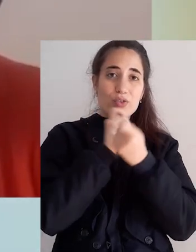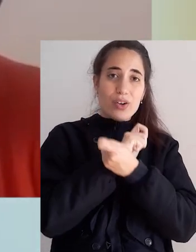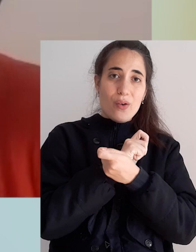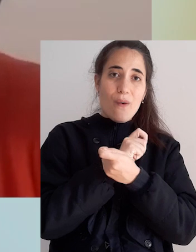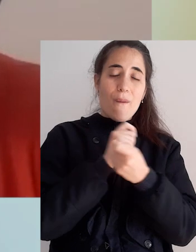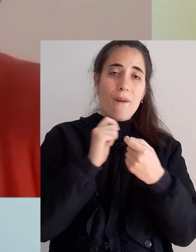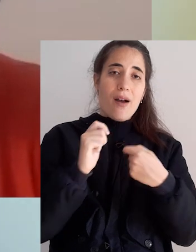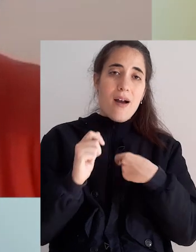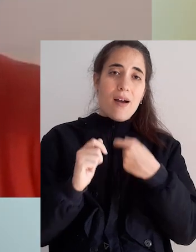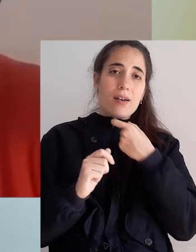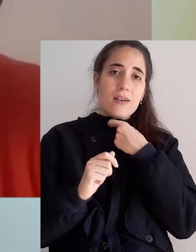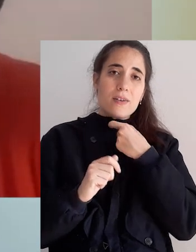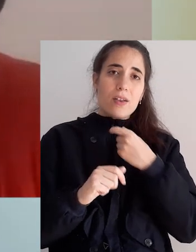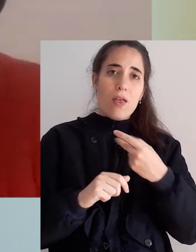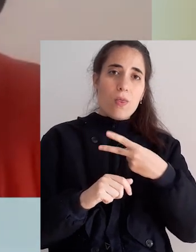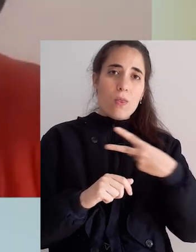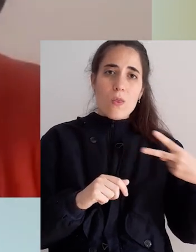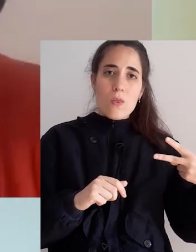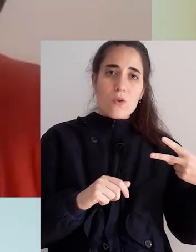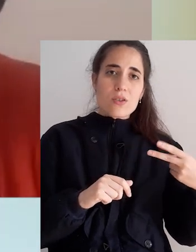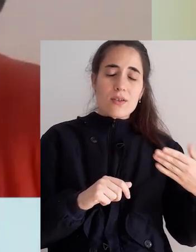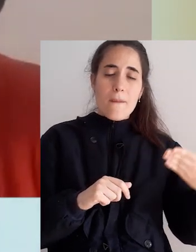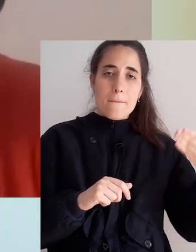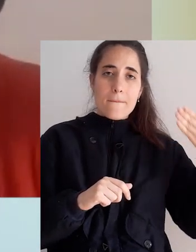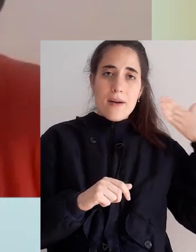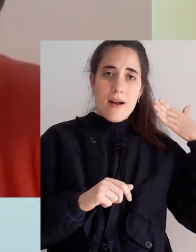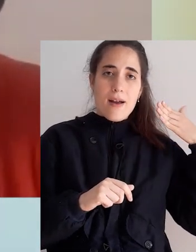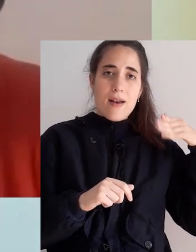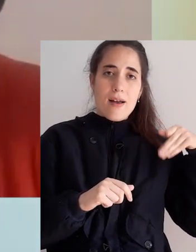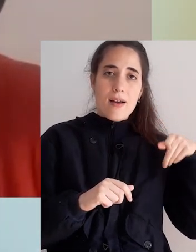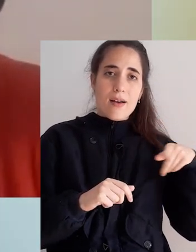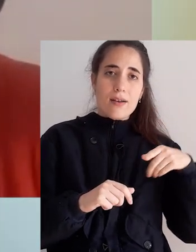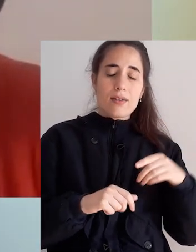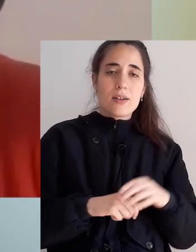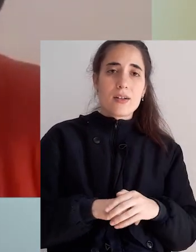ya creo que es lo más atroz que nos está pasando